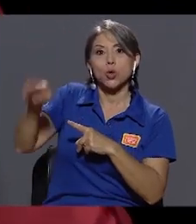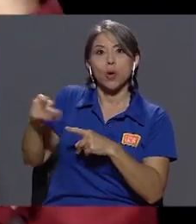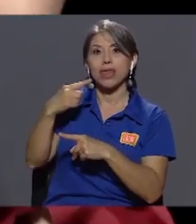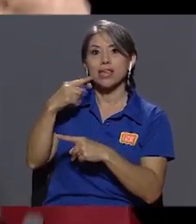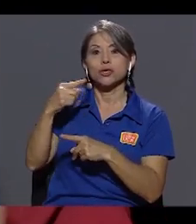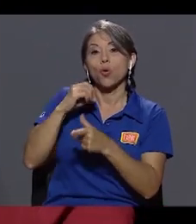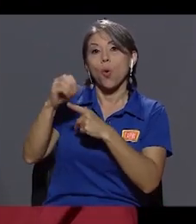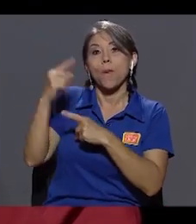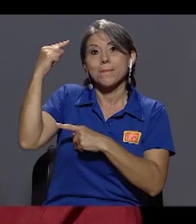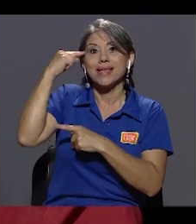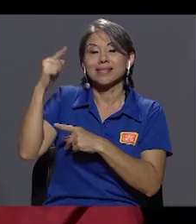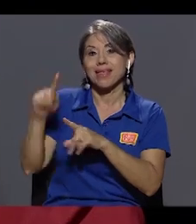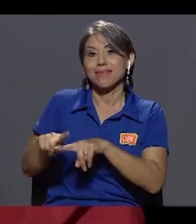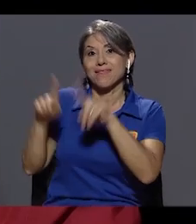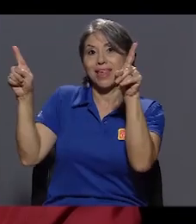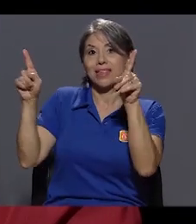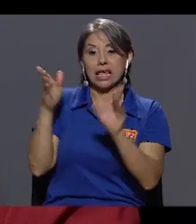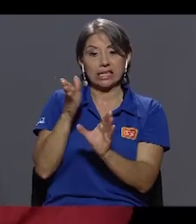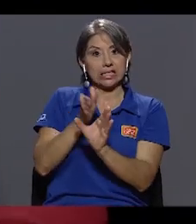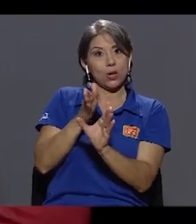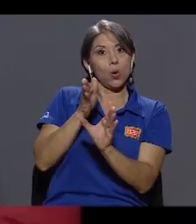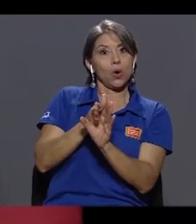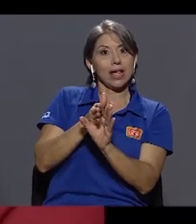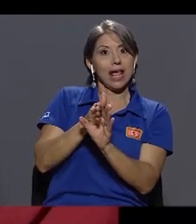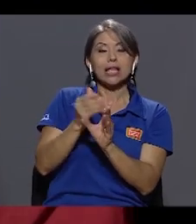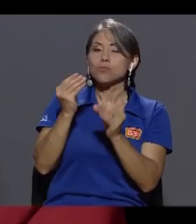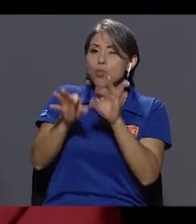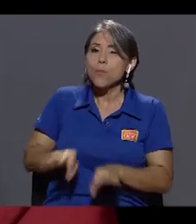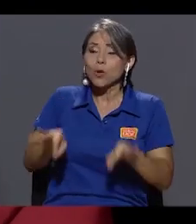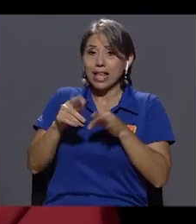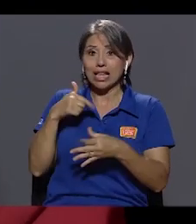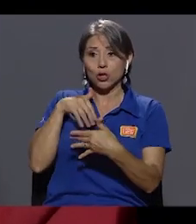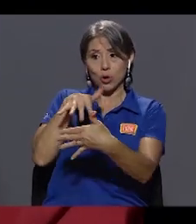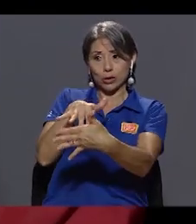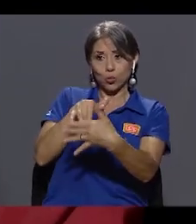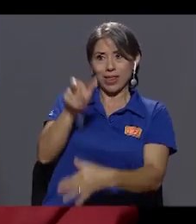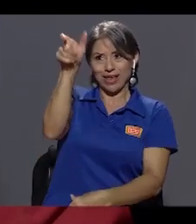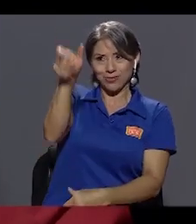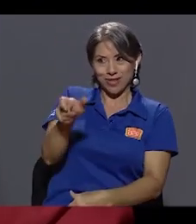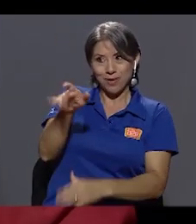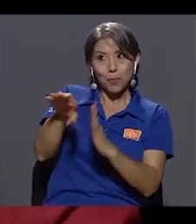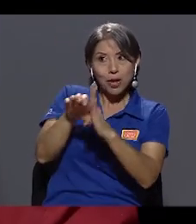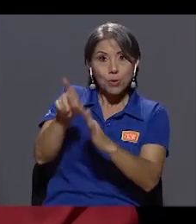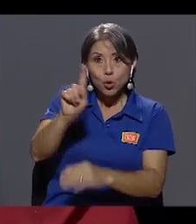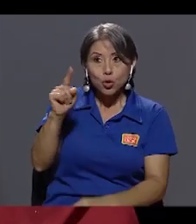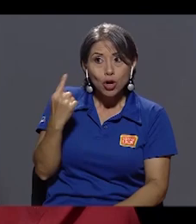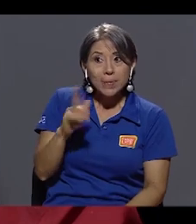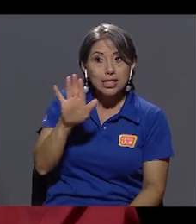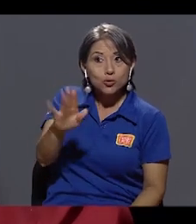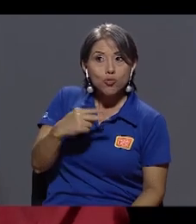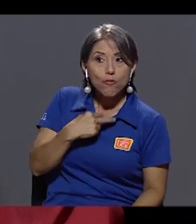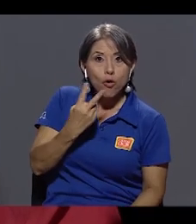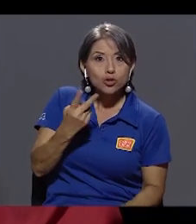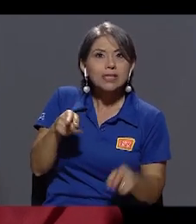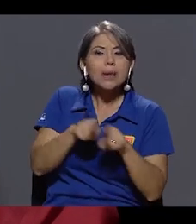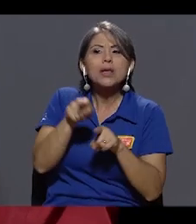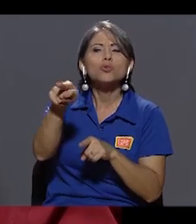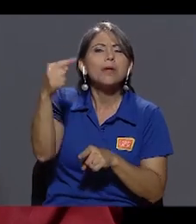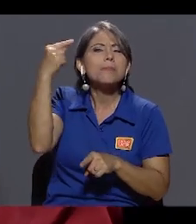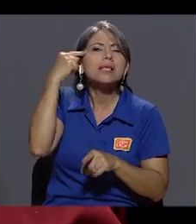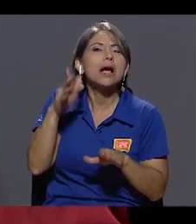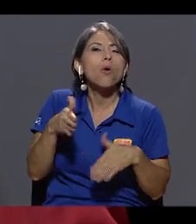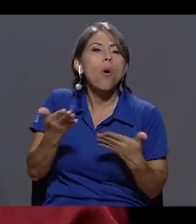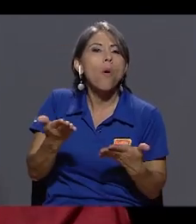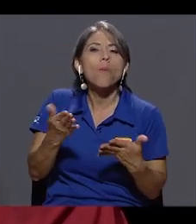psicología del personaje es muy importante, yo estudiar, amarlo, cómo sos vos, no solamente la voz que haces, sino cómo pensás, cómo